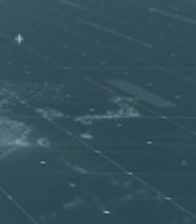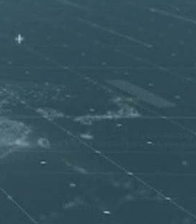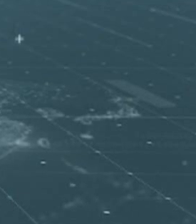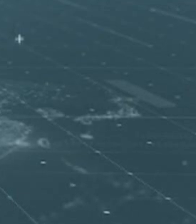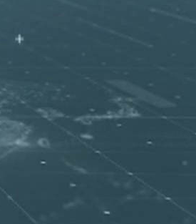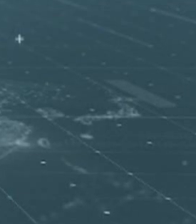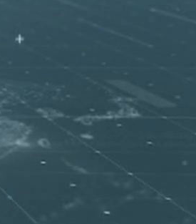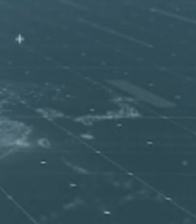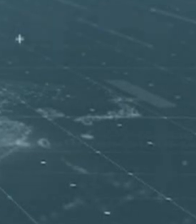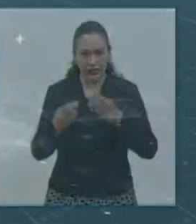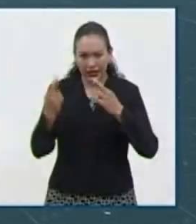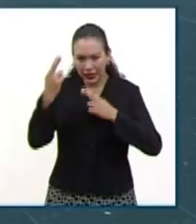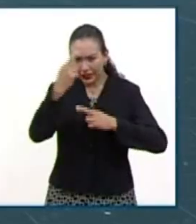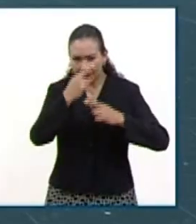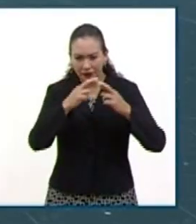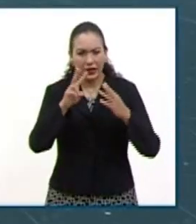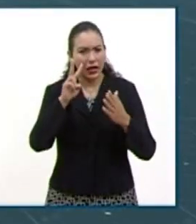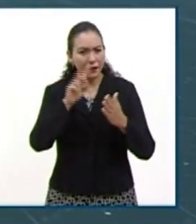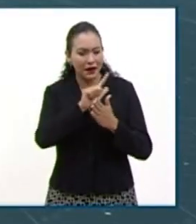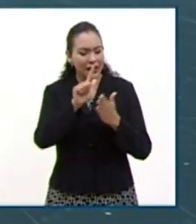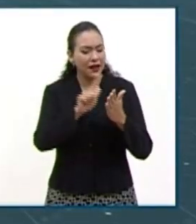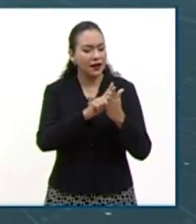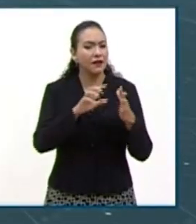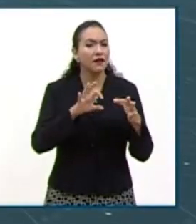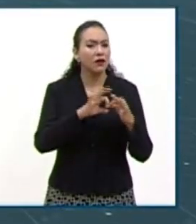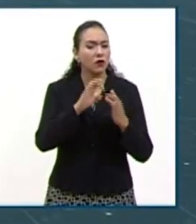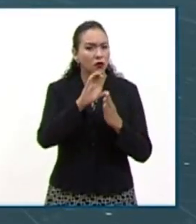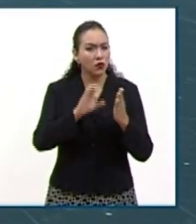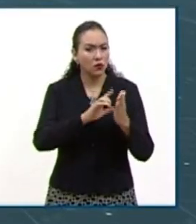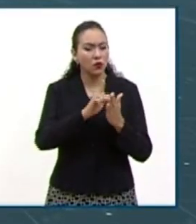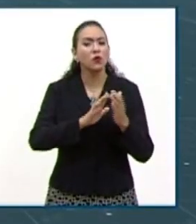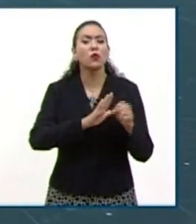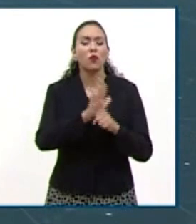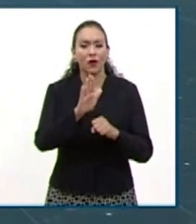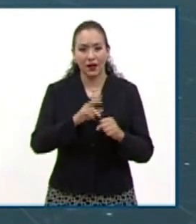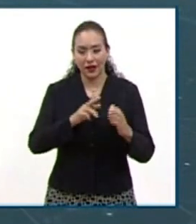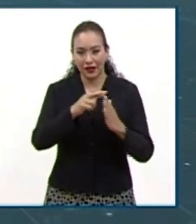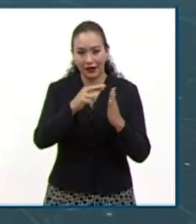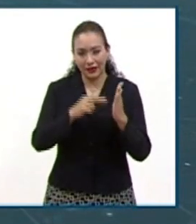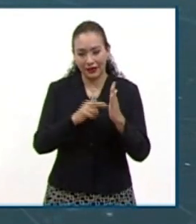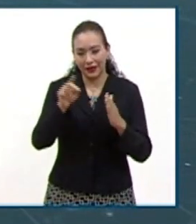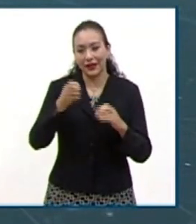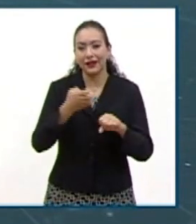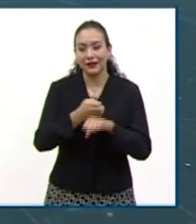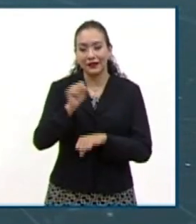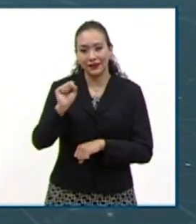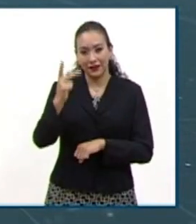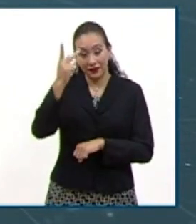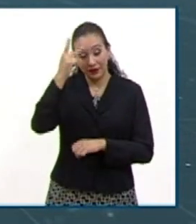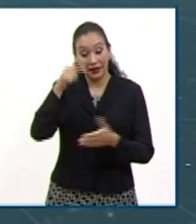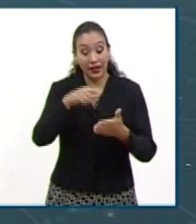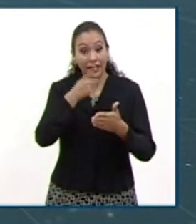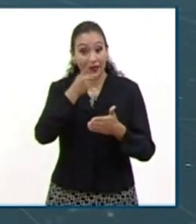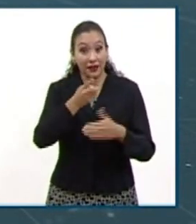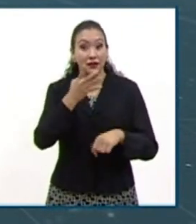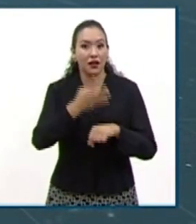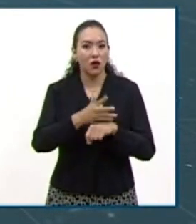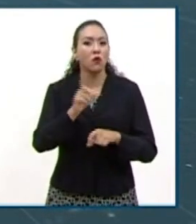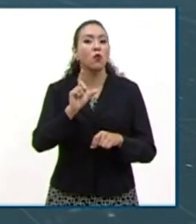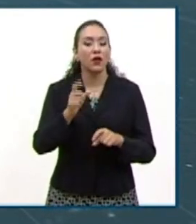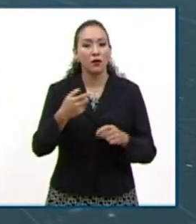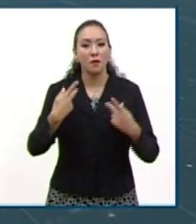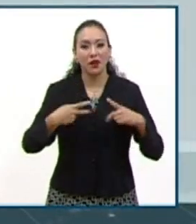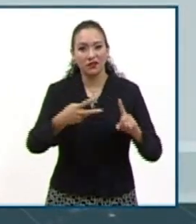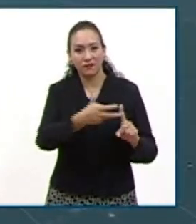La Corte revisó la constitucionalidad de un artículo del Código Penal de San Luis Potosí que sancionaba el delito de secuestro y